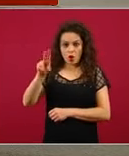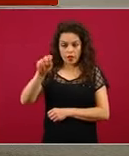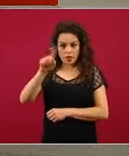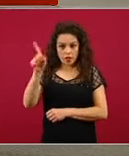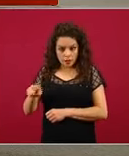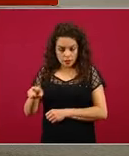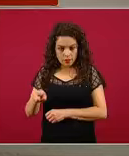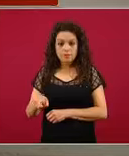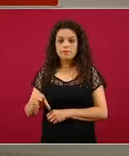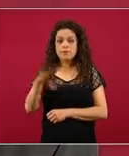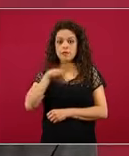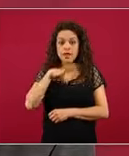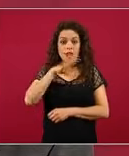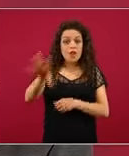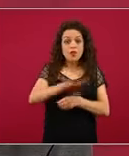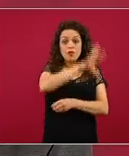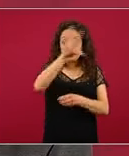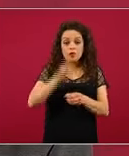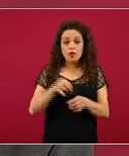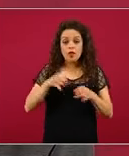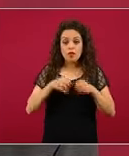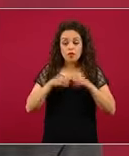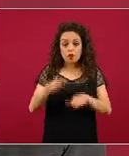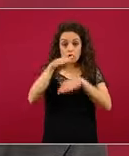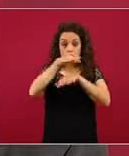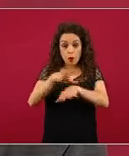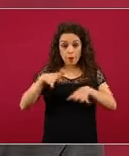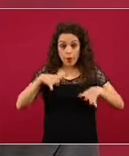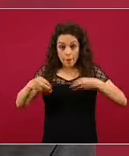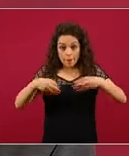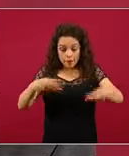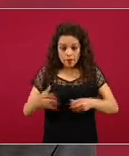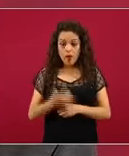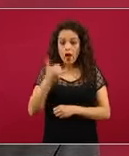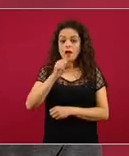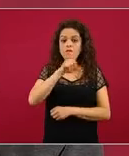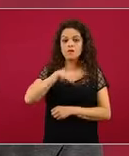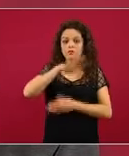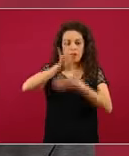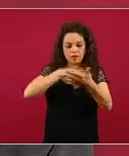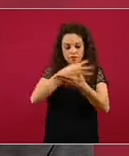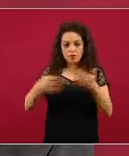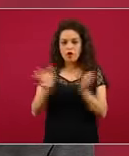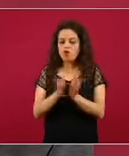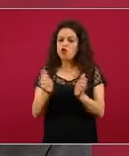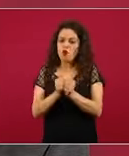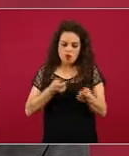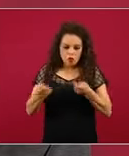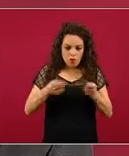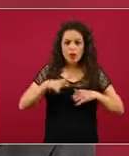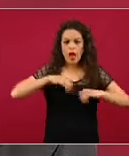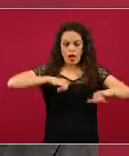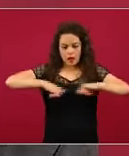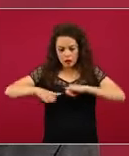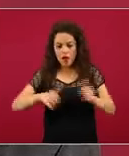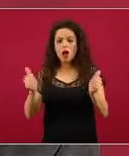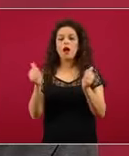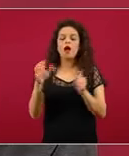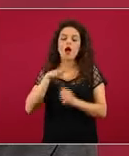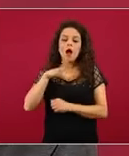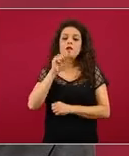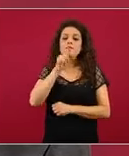existen todos los informes epidemiológicos y también hay tableros de control y hay mapas y hay gráficas de todas